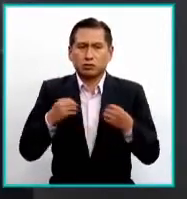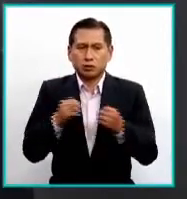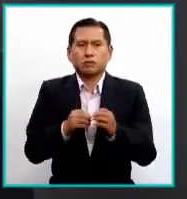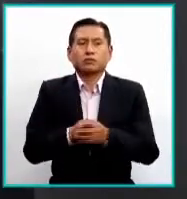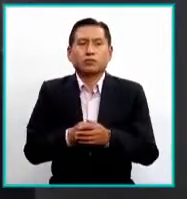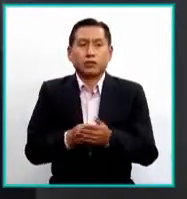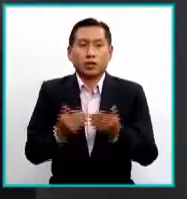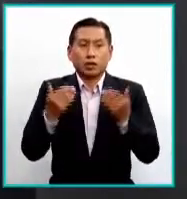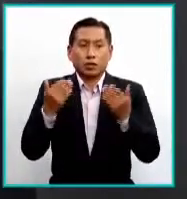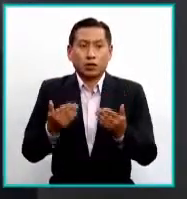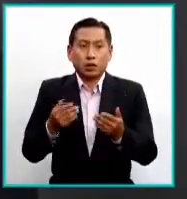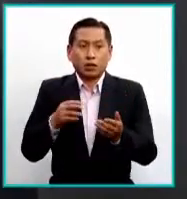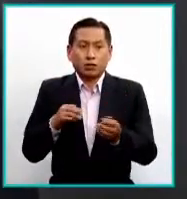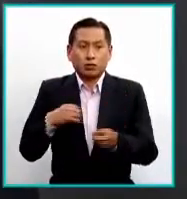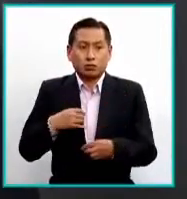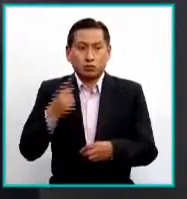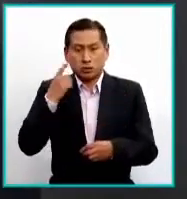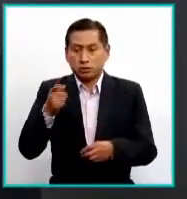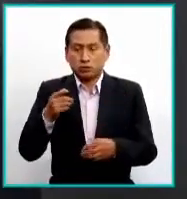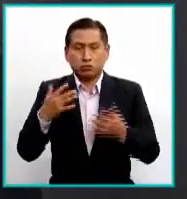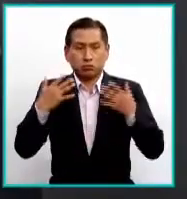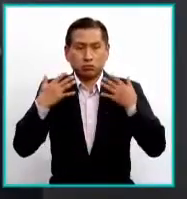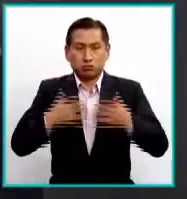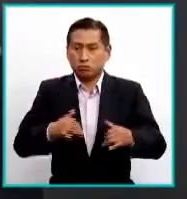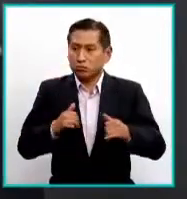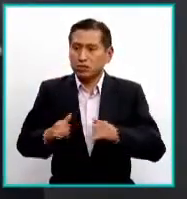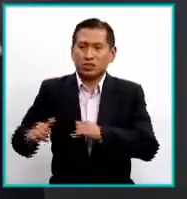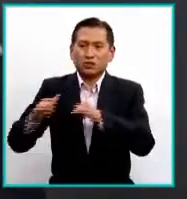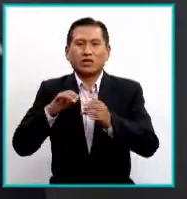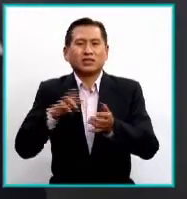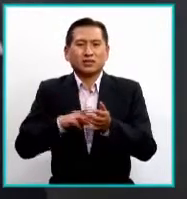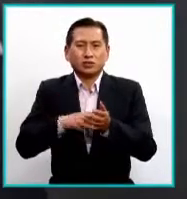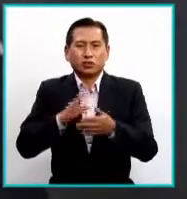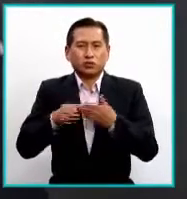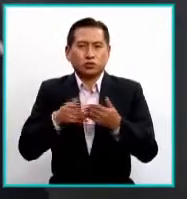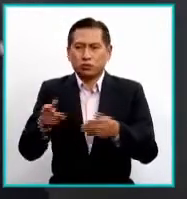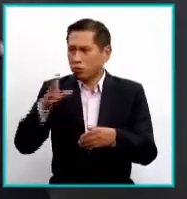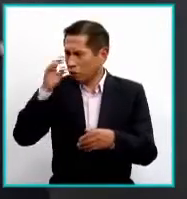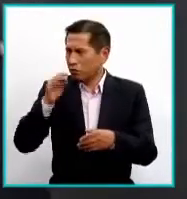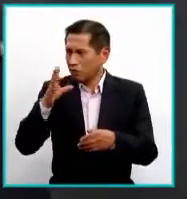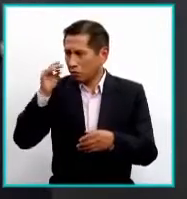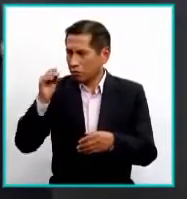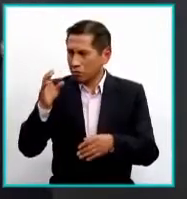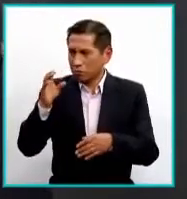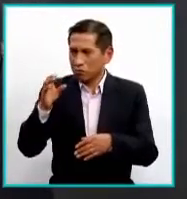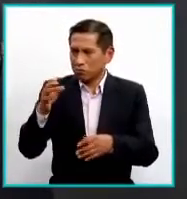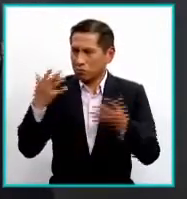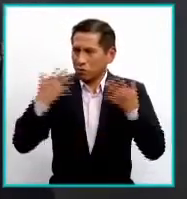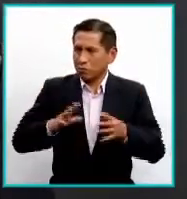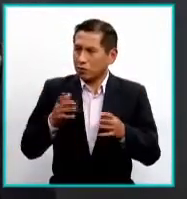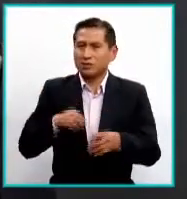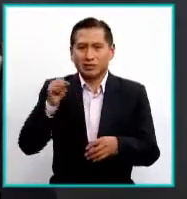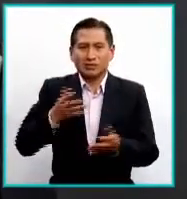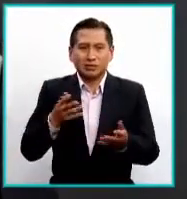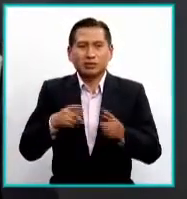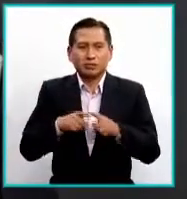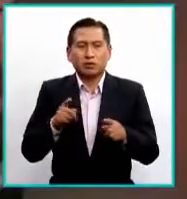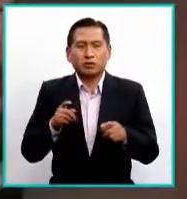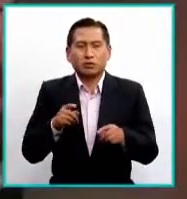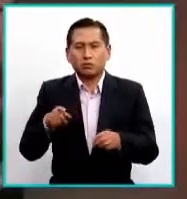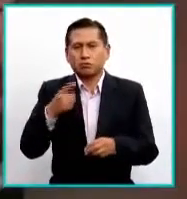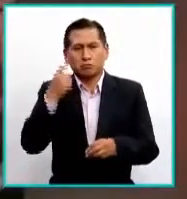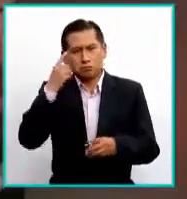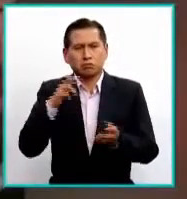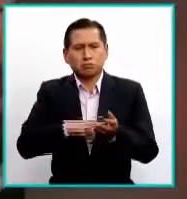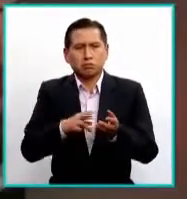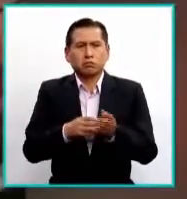porque ahorita, digamos que pienso, claro, es el uniforme de masculino, digamos, claro. Claro. Pero si te pones